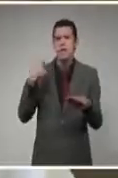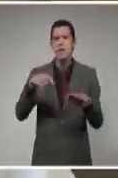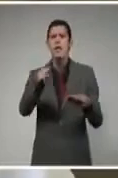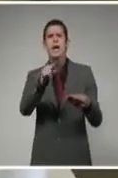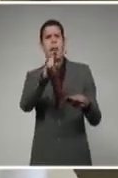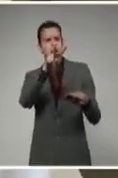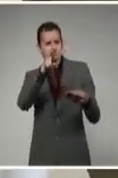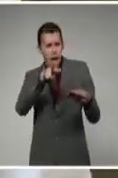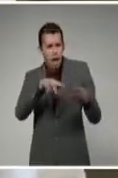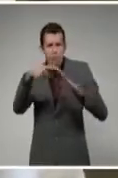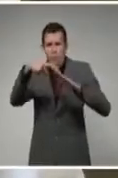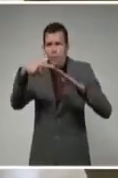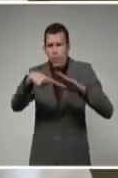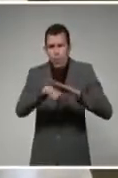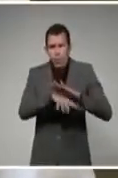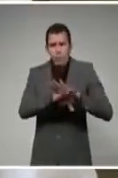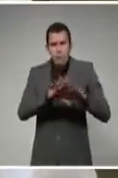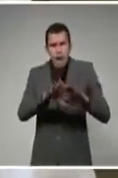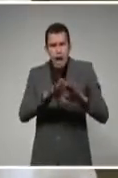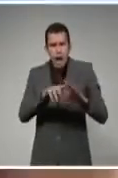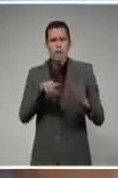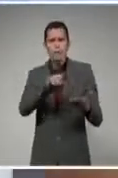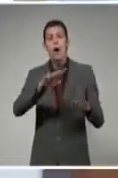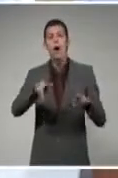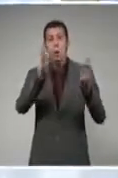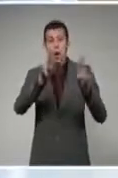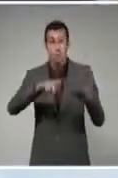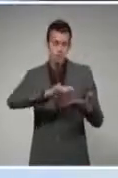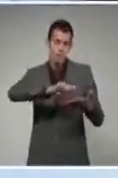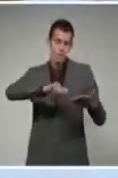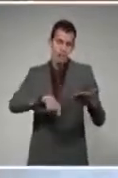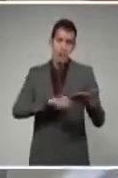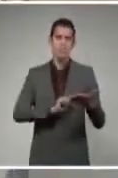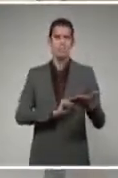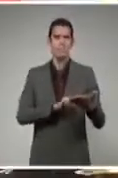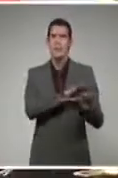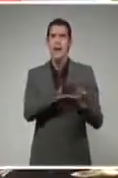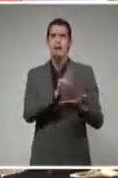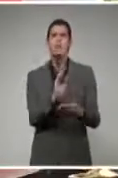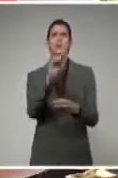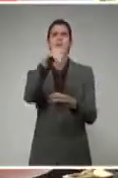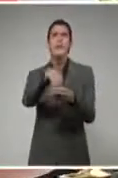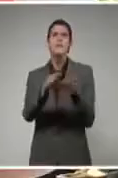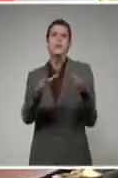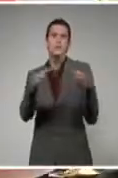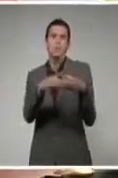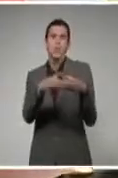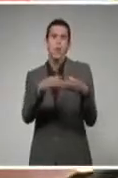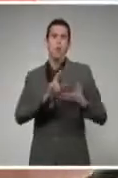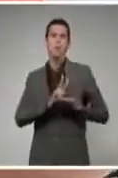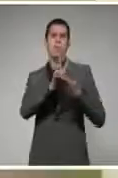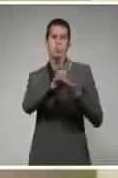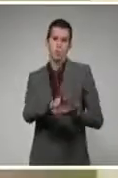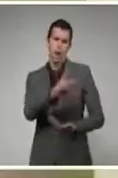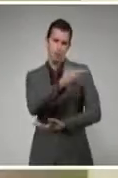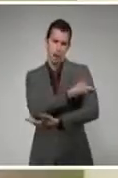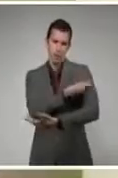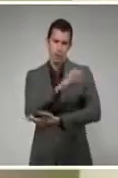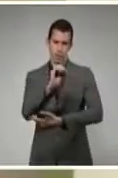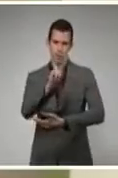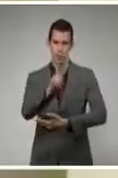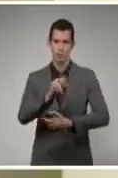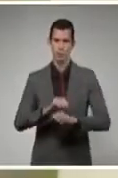entran al estudio. Eso se ha hecho eco en las demás poblaciones, en las demás casas, y las personas han ido directamente